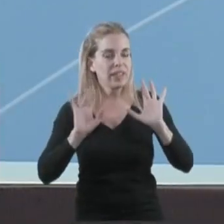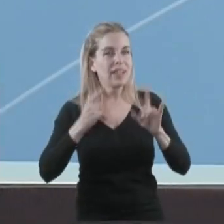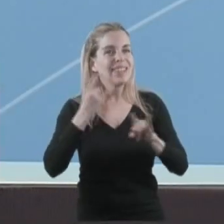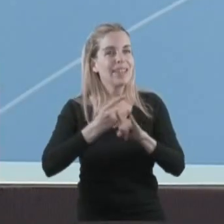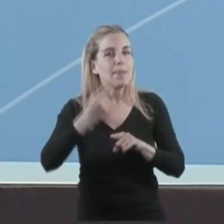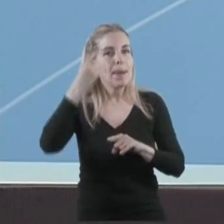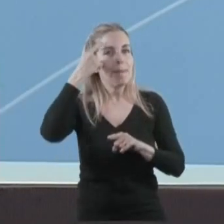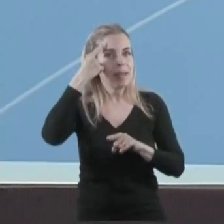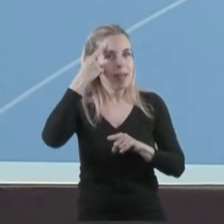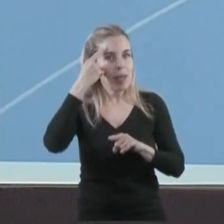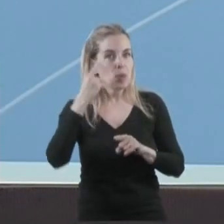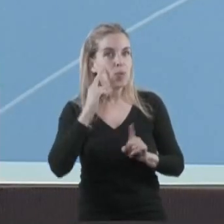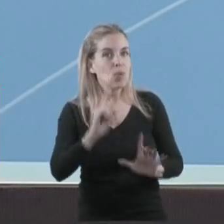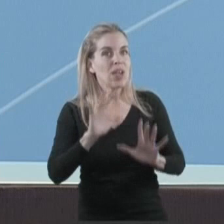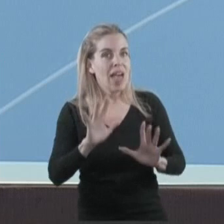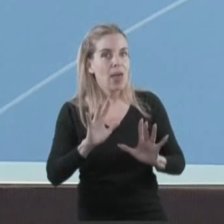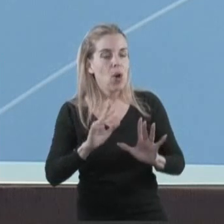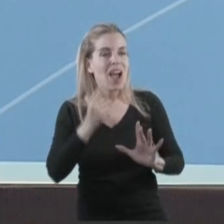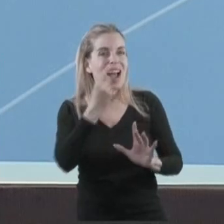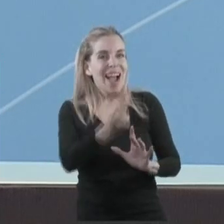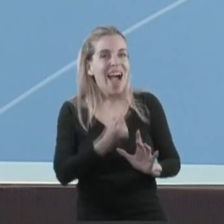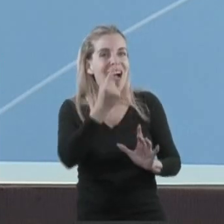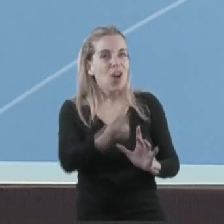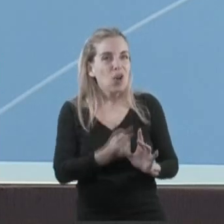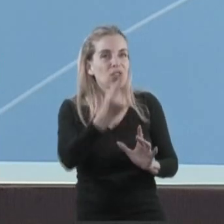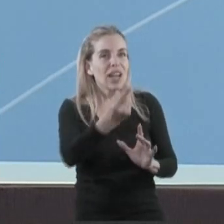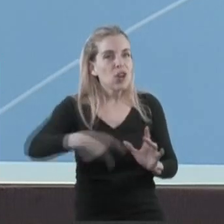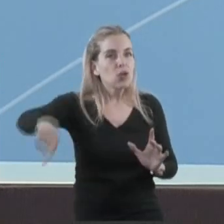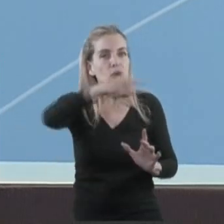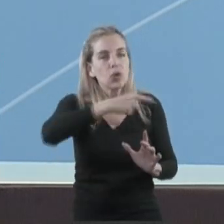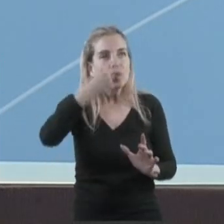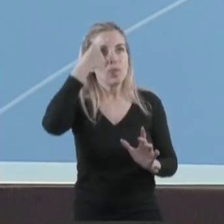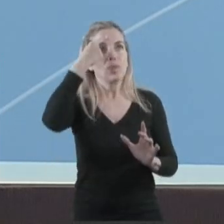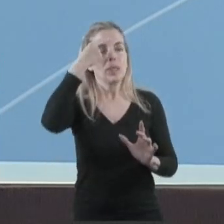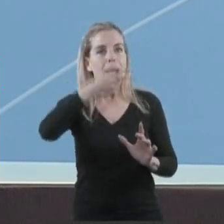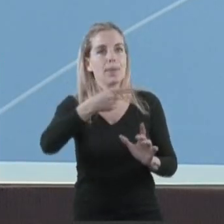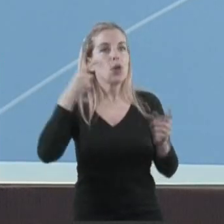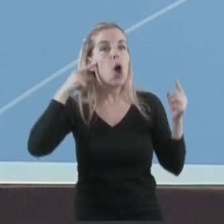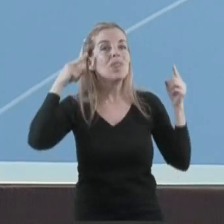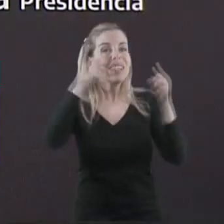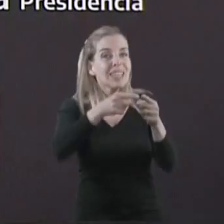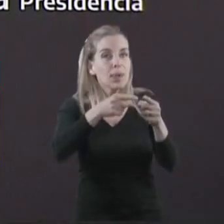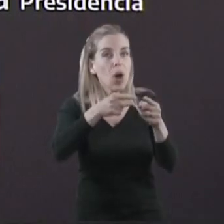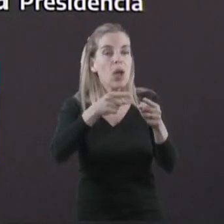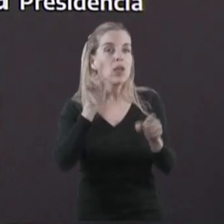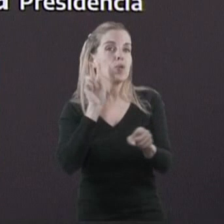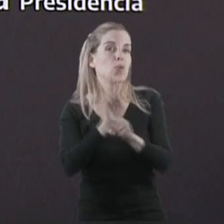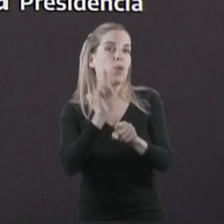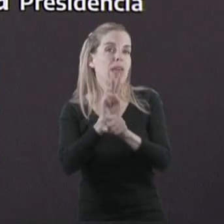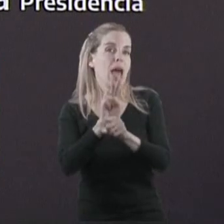cada paso que damos lo hacemos con el objetivo de cuidar a nuestra Argentina,